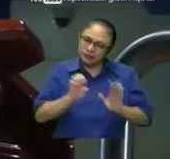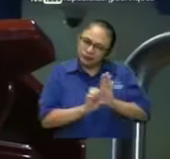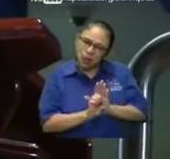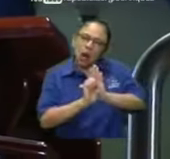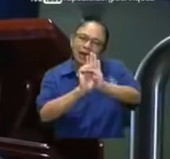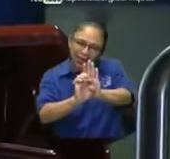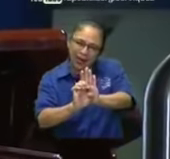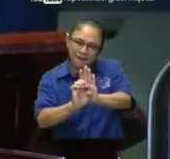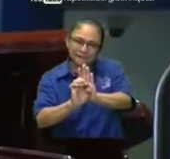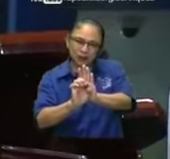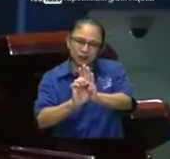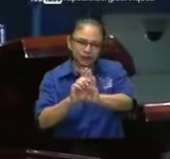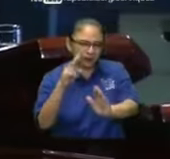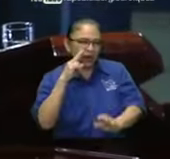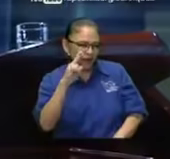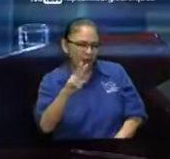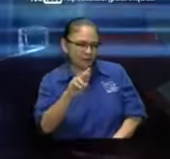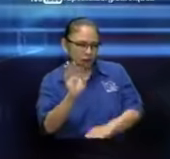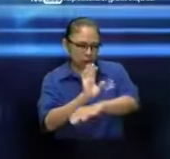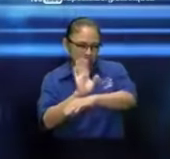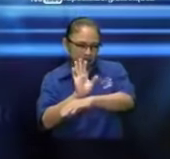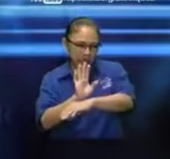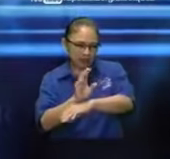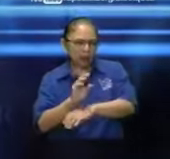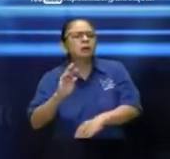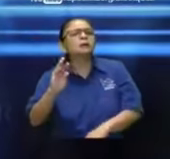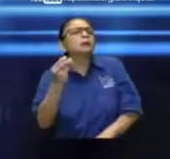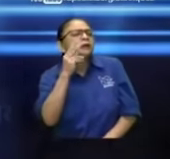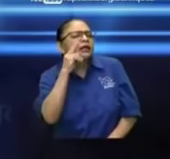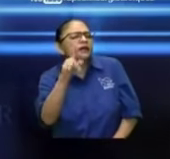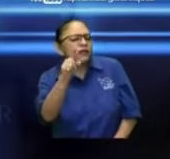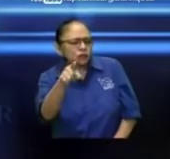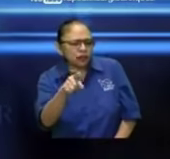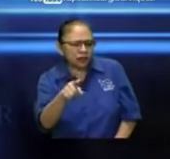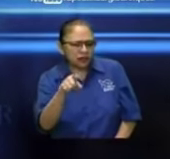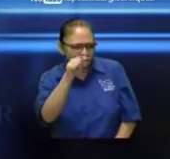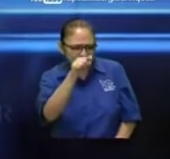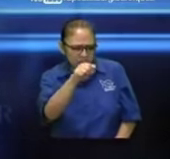espero que el Señor nos ayude. ¿Qué mira usted ahí?